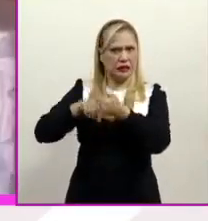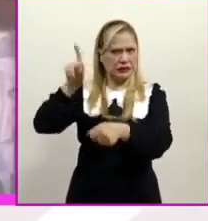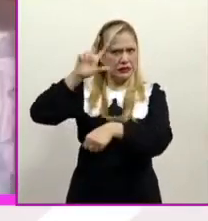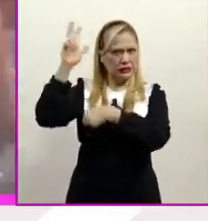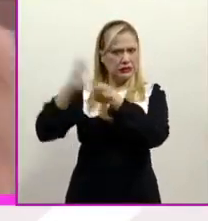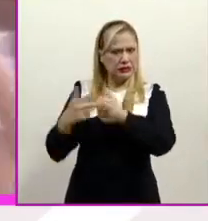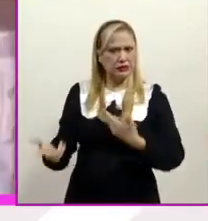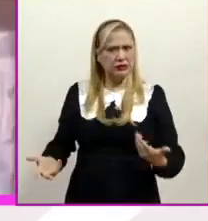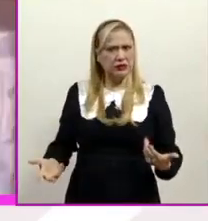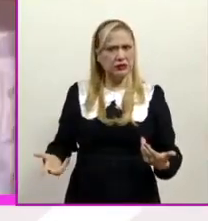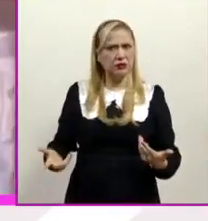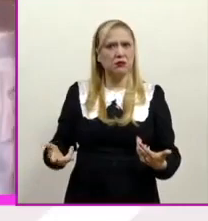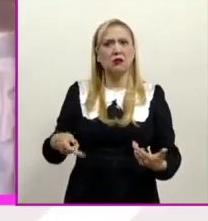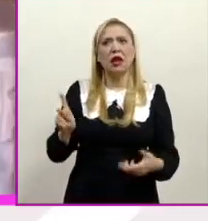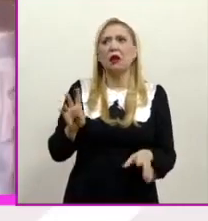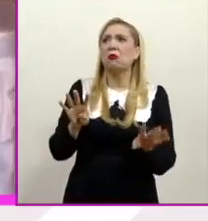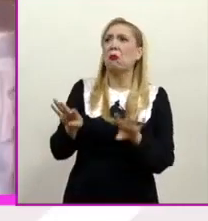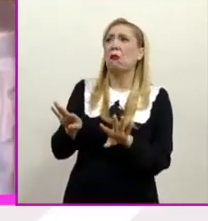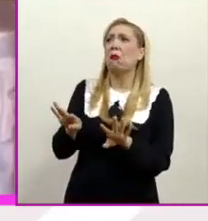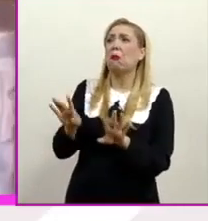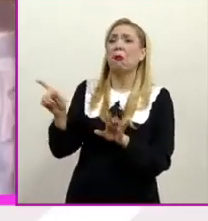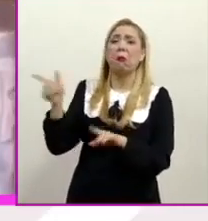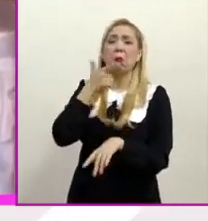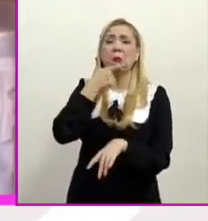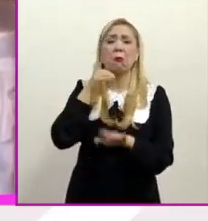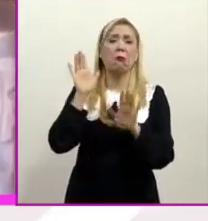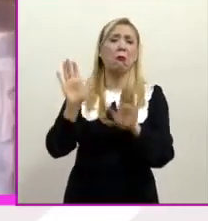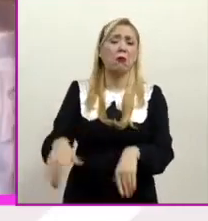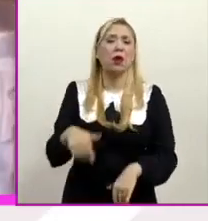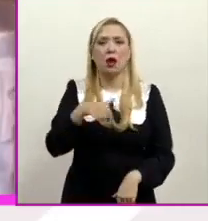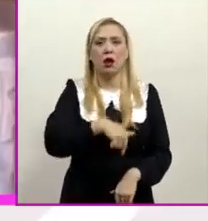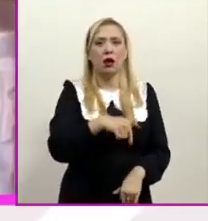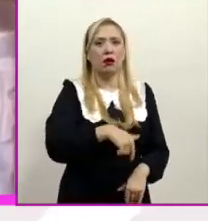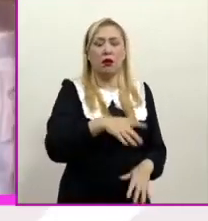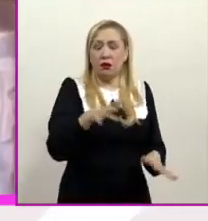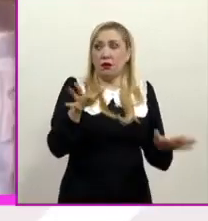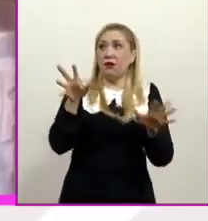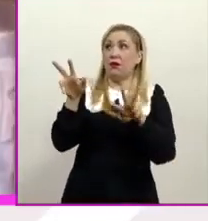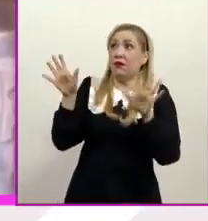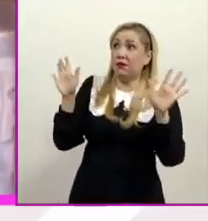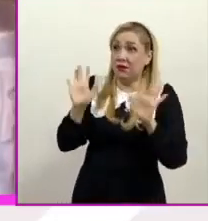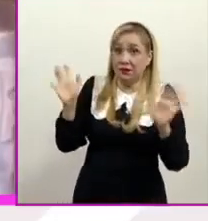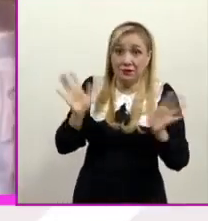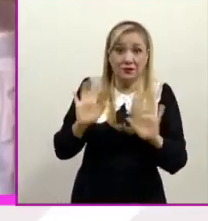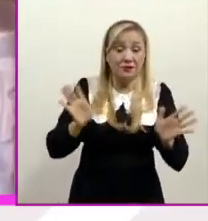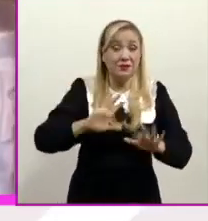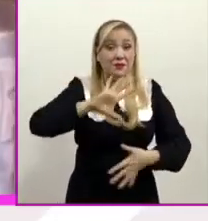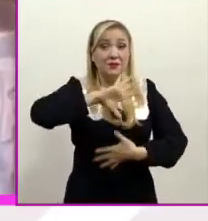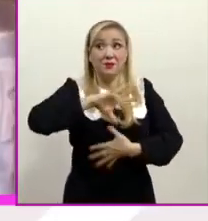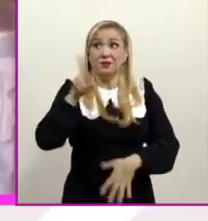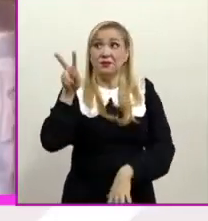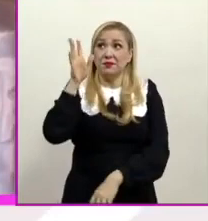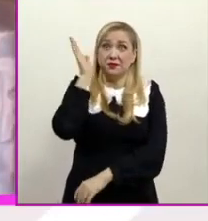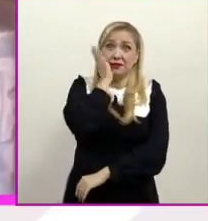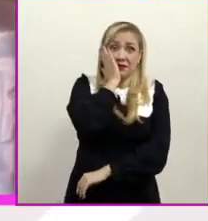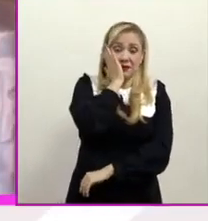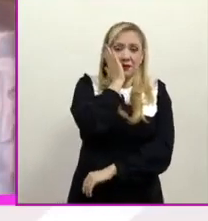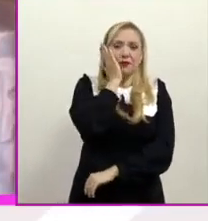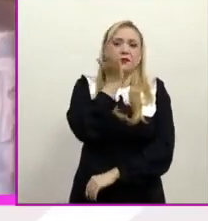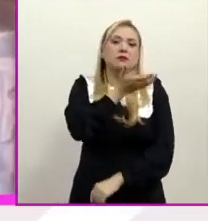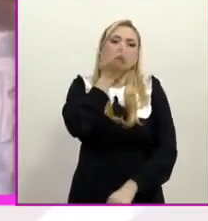Porque entonces vas educando a la gente. El asunto con la educación es que es una apuesta a largo aliento, es una apuesta de largo